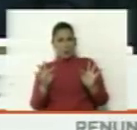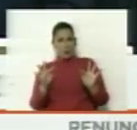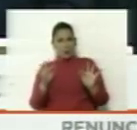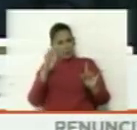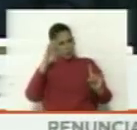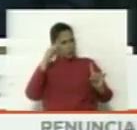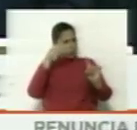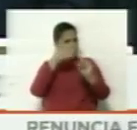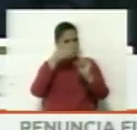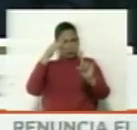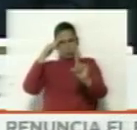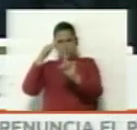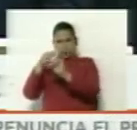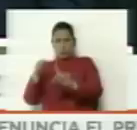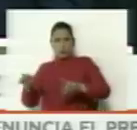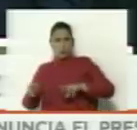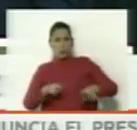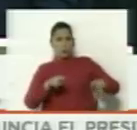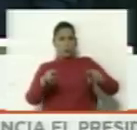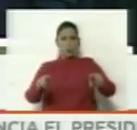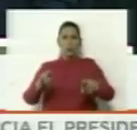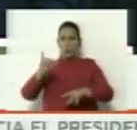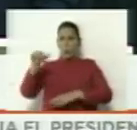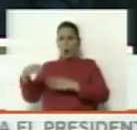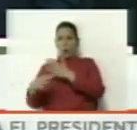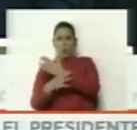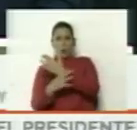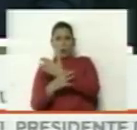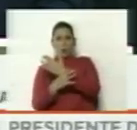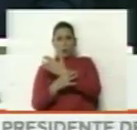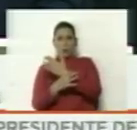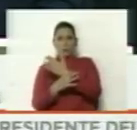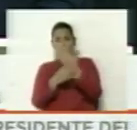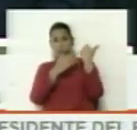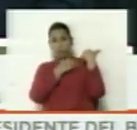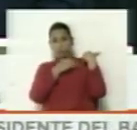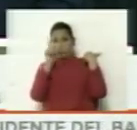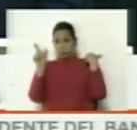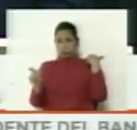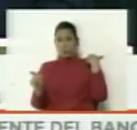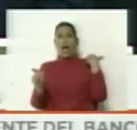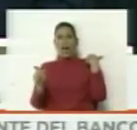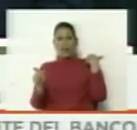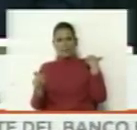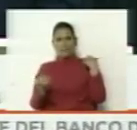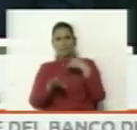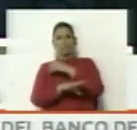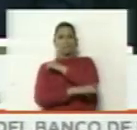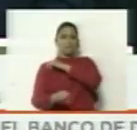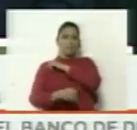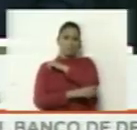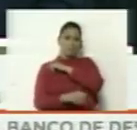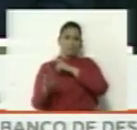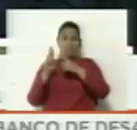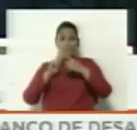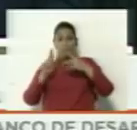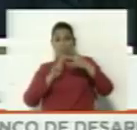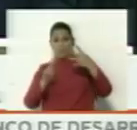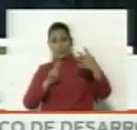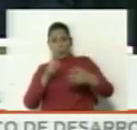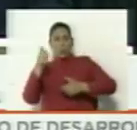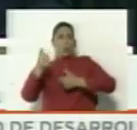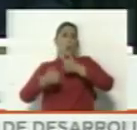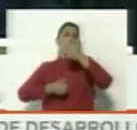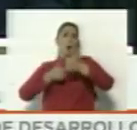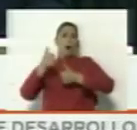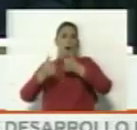Directamente coordinado por el señor Guaidó. Robar los recursos de